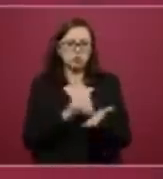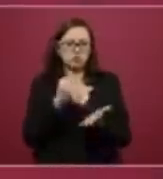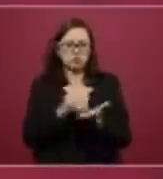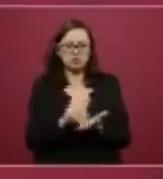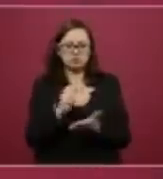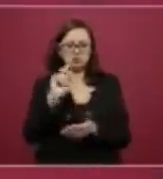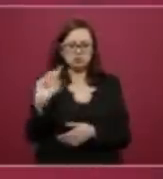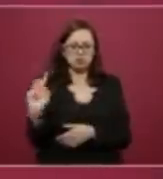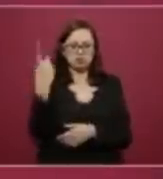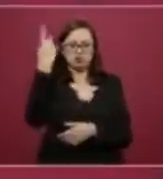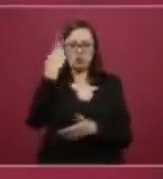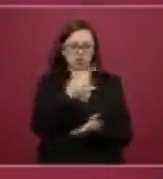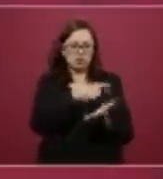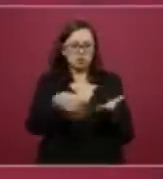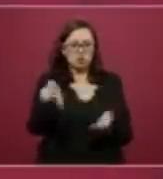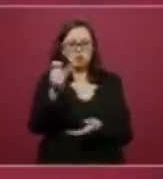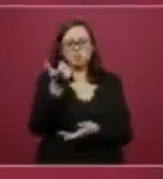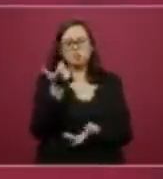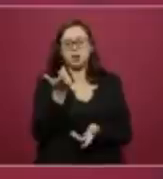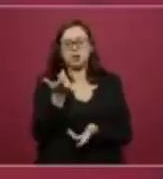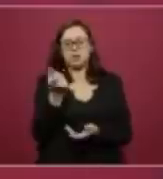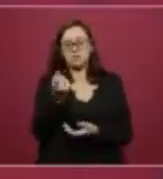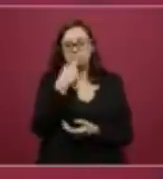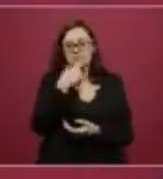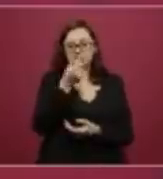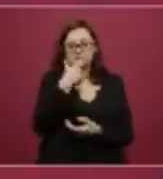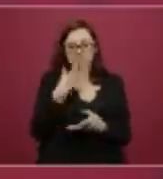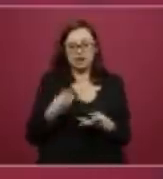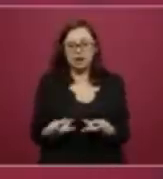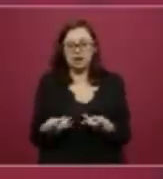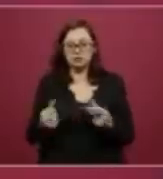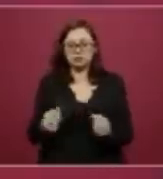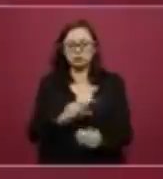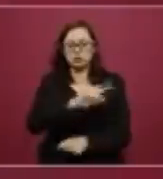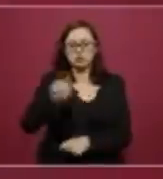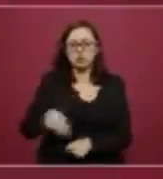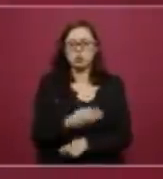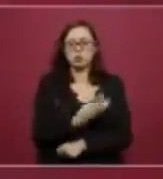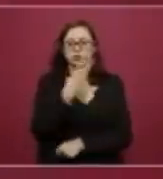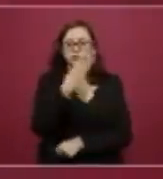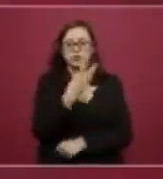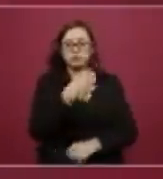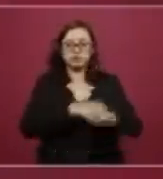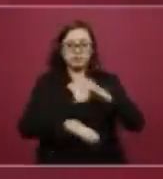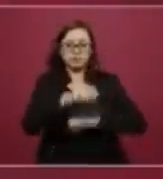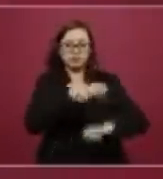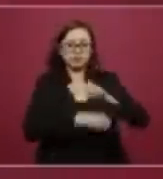4,000 millones de dólares de medicinas y tres proveedores vendan